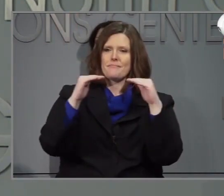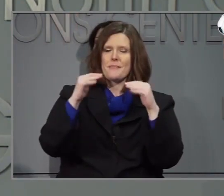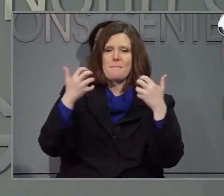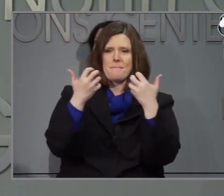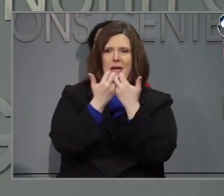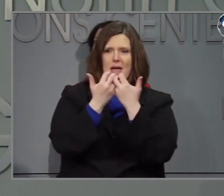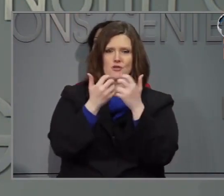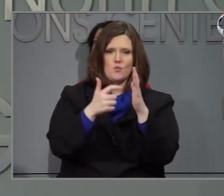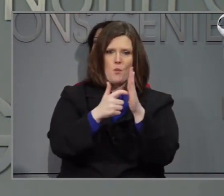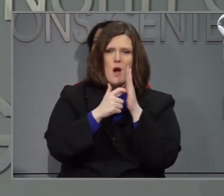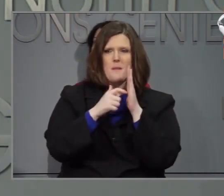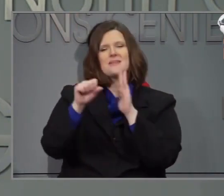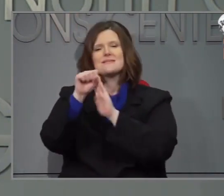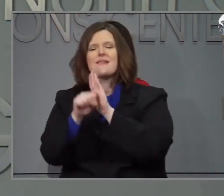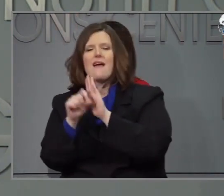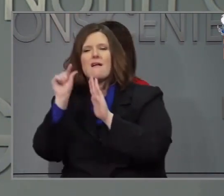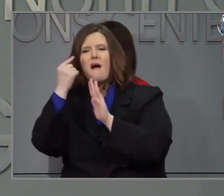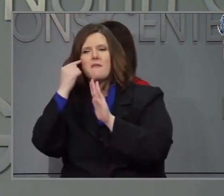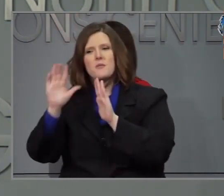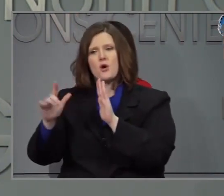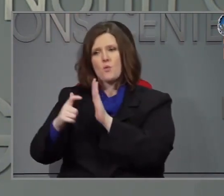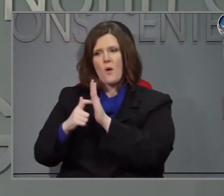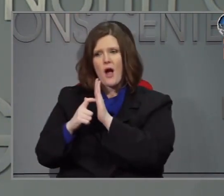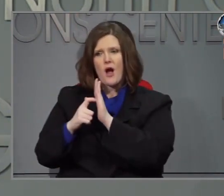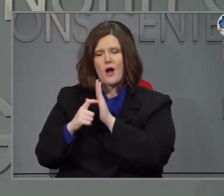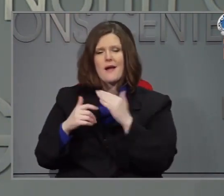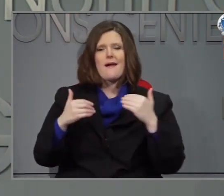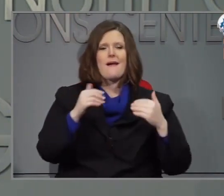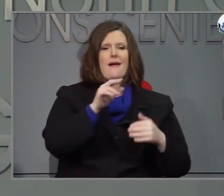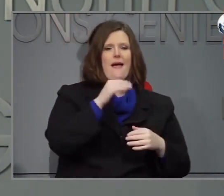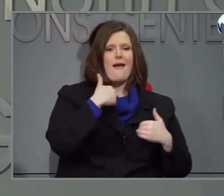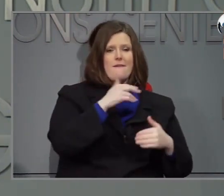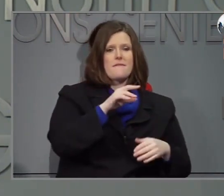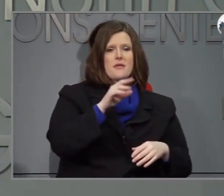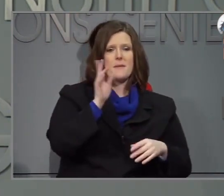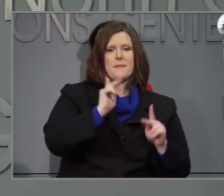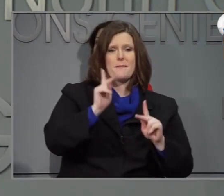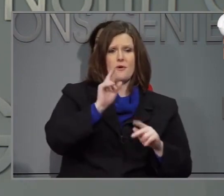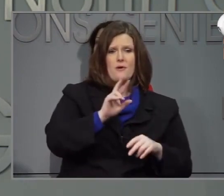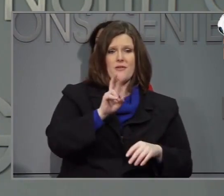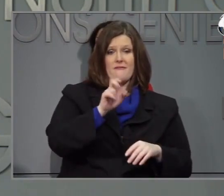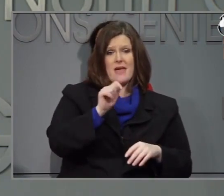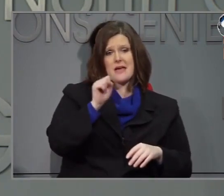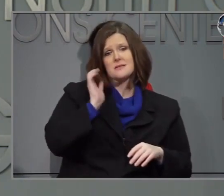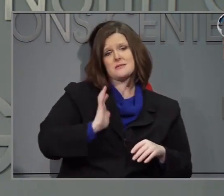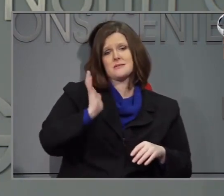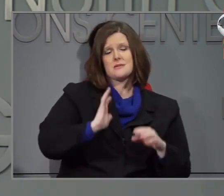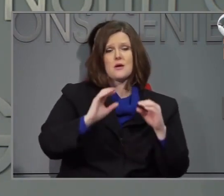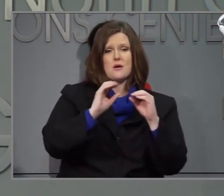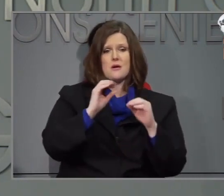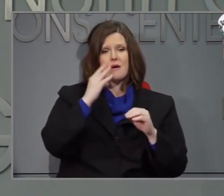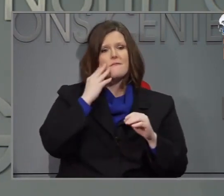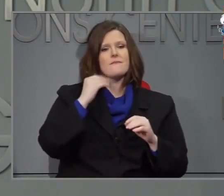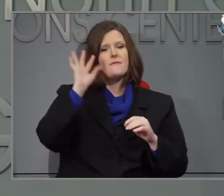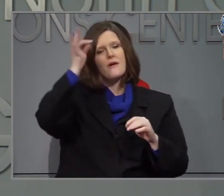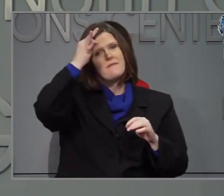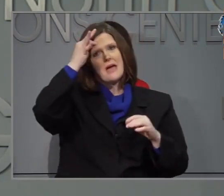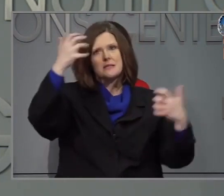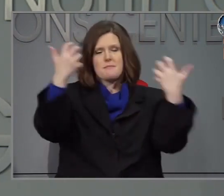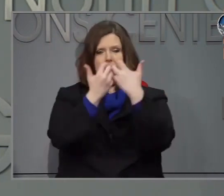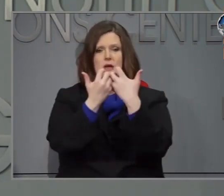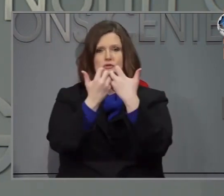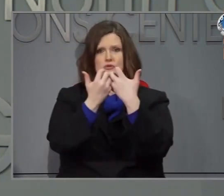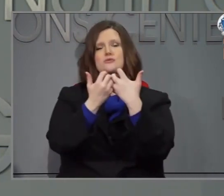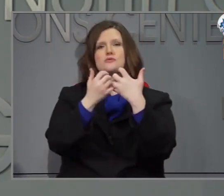requerimientos para igualar y nos dichos para que ellos puedan tomar más responsabilidad pero tenemos que